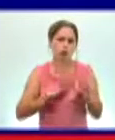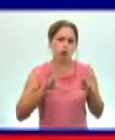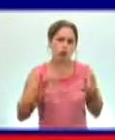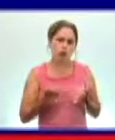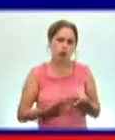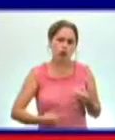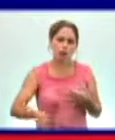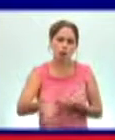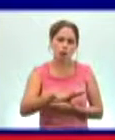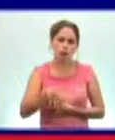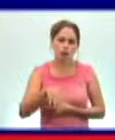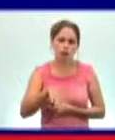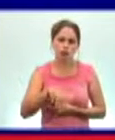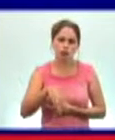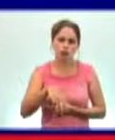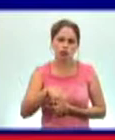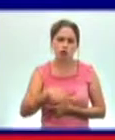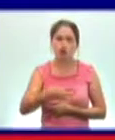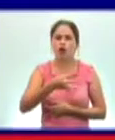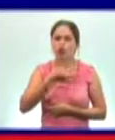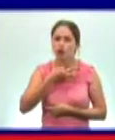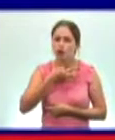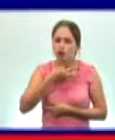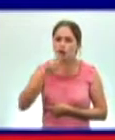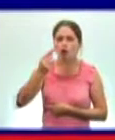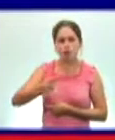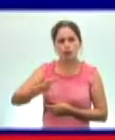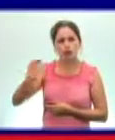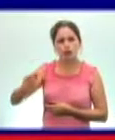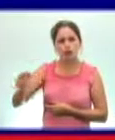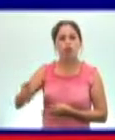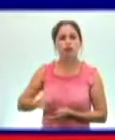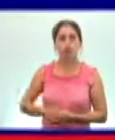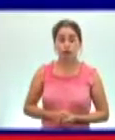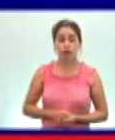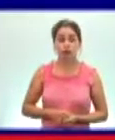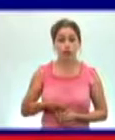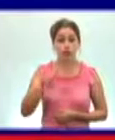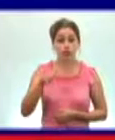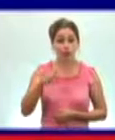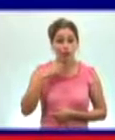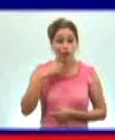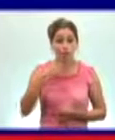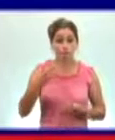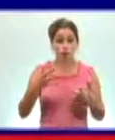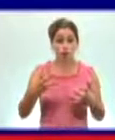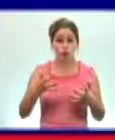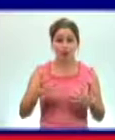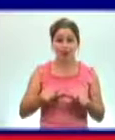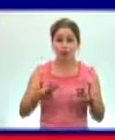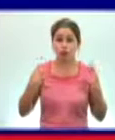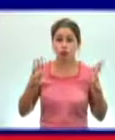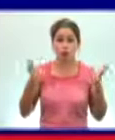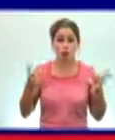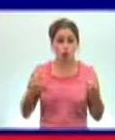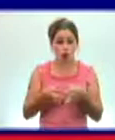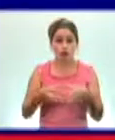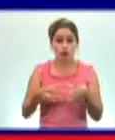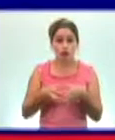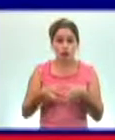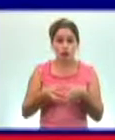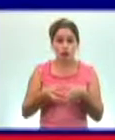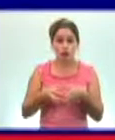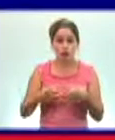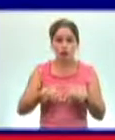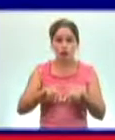mundo. Es decir, esa es la esencia en sentido general de ser justo. Es decir, romper contra el